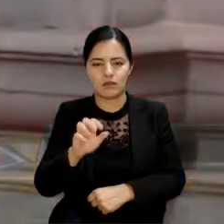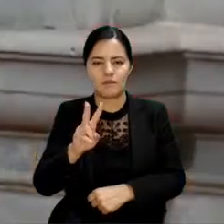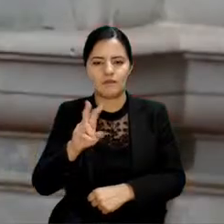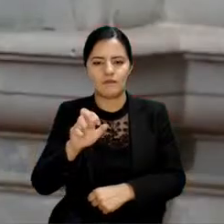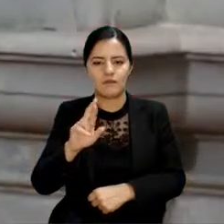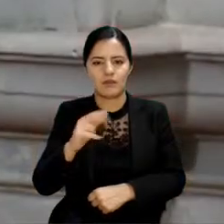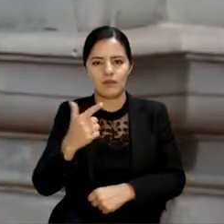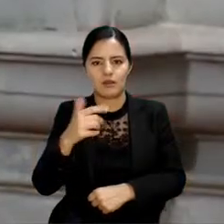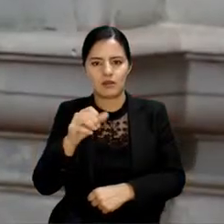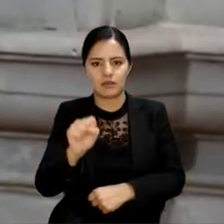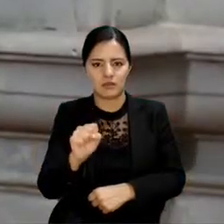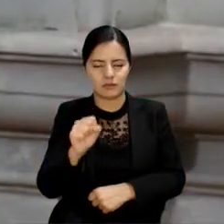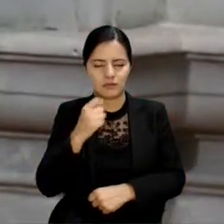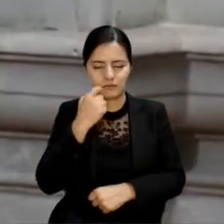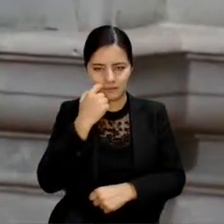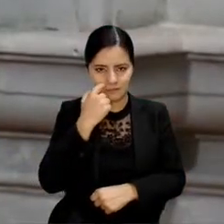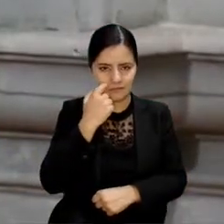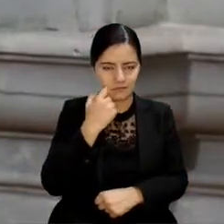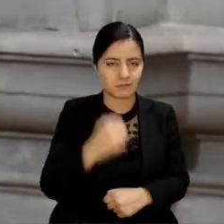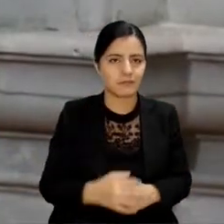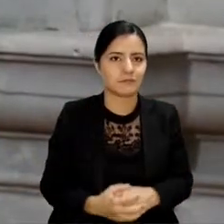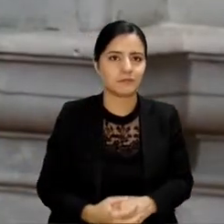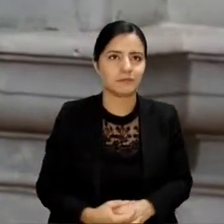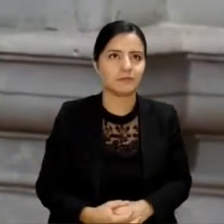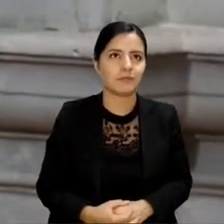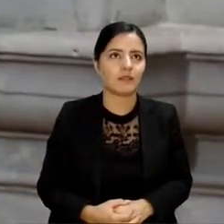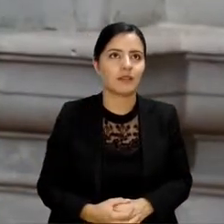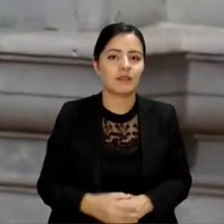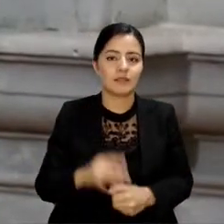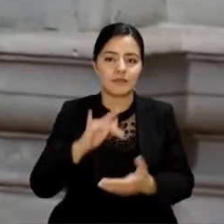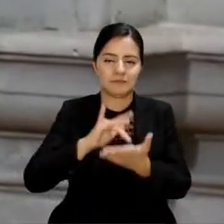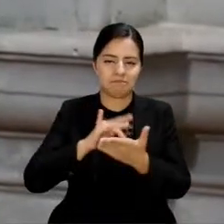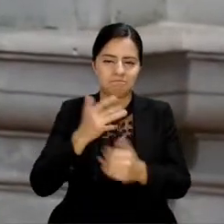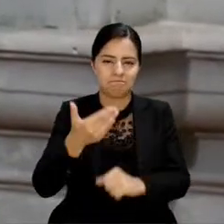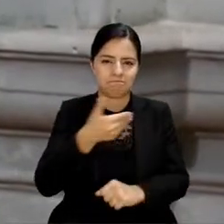Adelante, diputada. Gracias, presidenta.